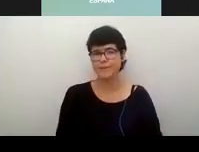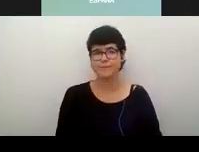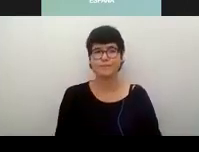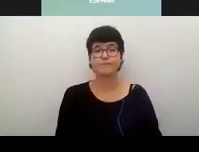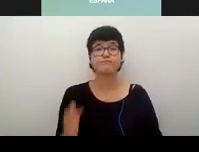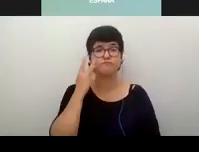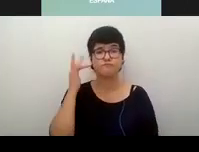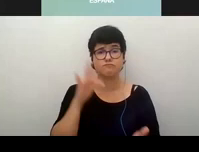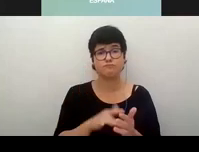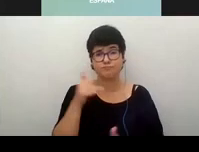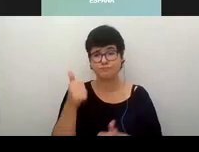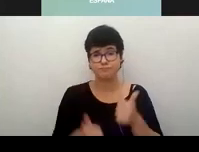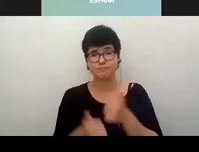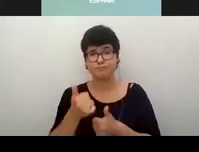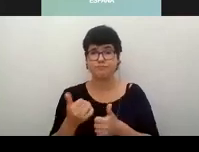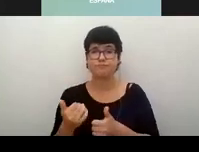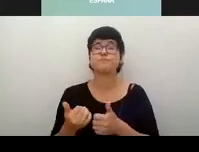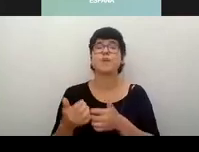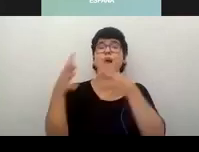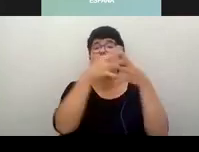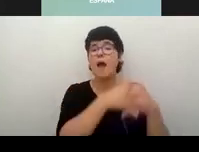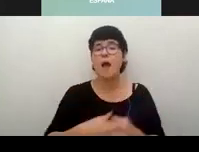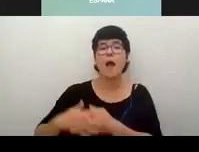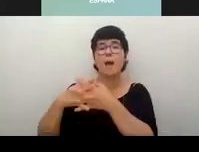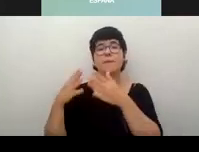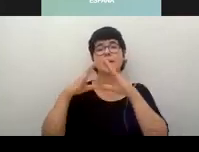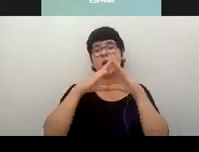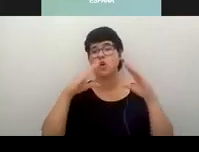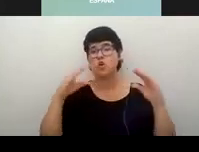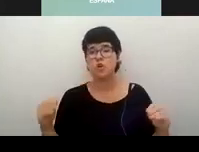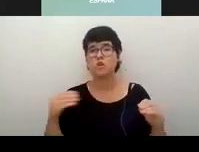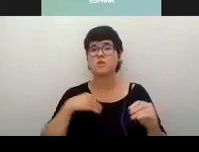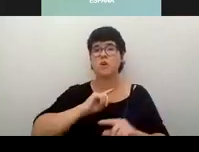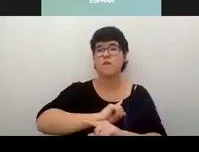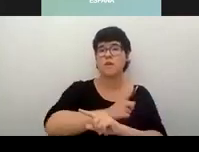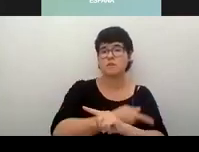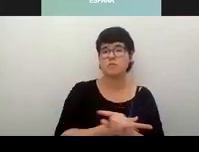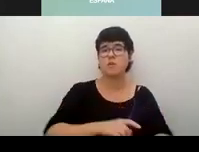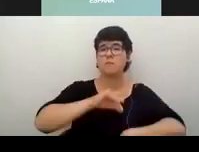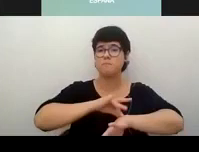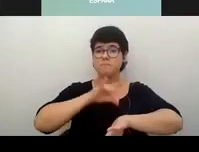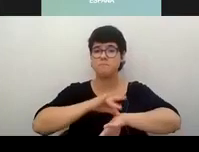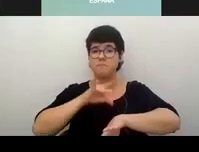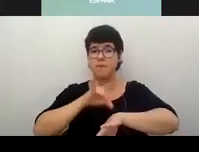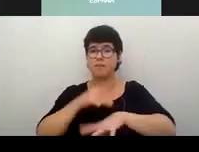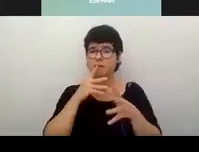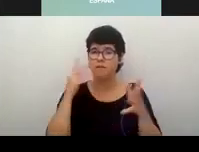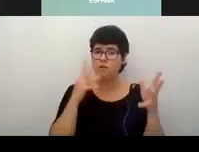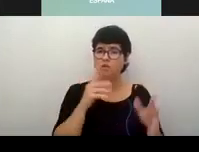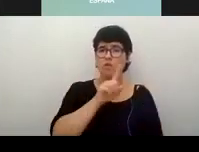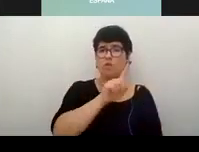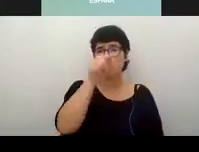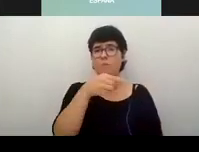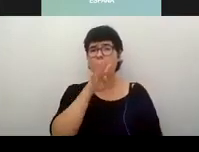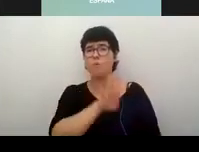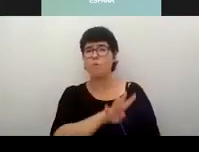Llegado el día, el American College of Sport Medicine aconseja tomar 1,4 gramos de hidratos de carbono por cada kilo de peso entre 1 y 4 horas